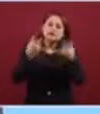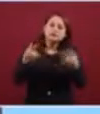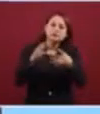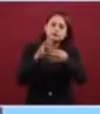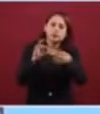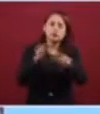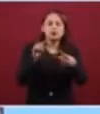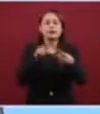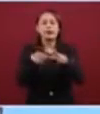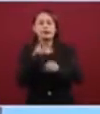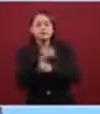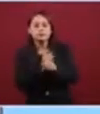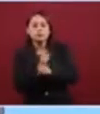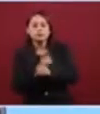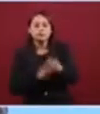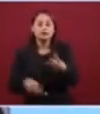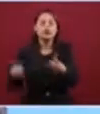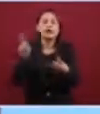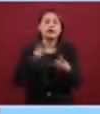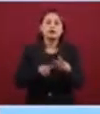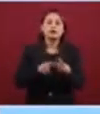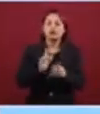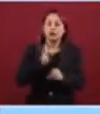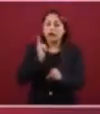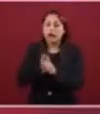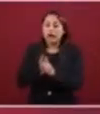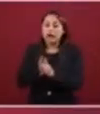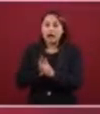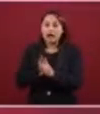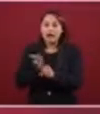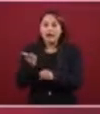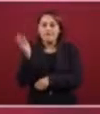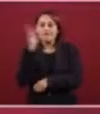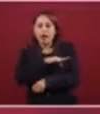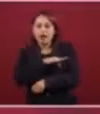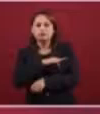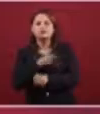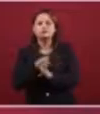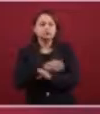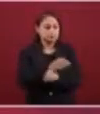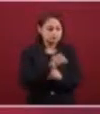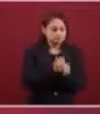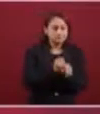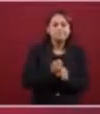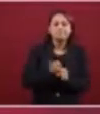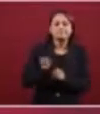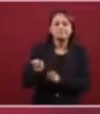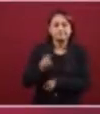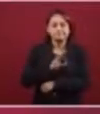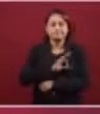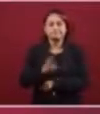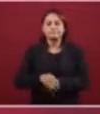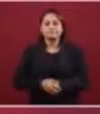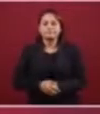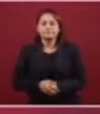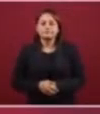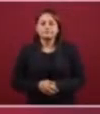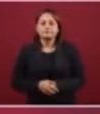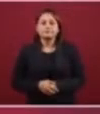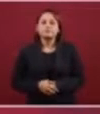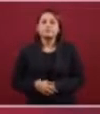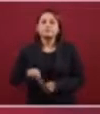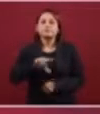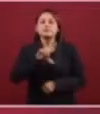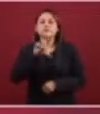de chequeo para las fake news, que es el verificado. Y a partir de ahí iniciamos lo que llamamos